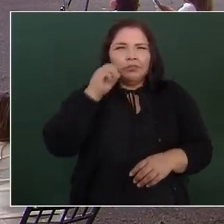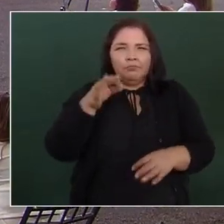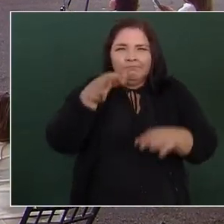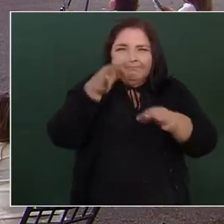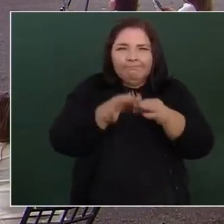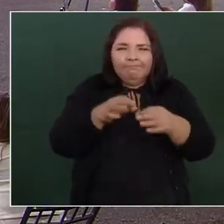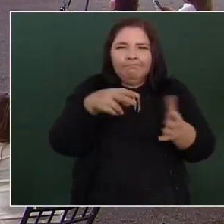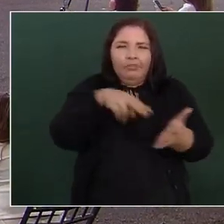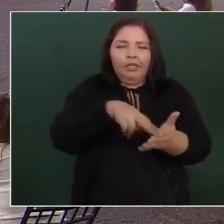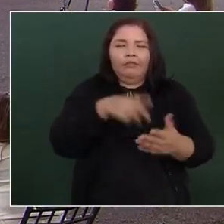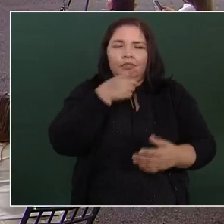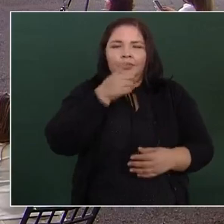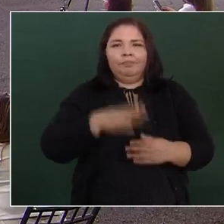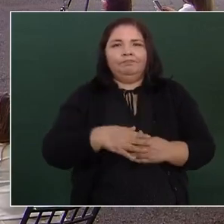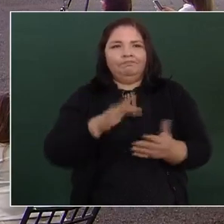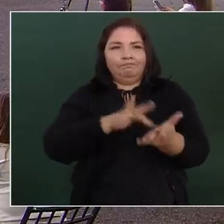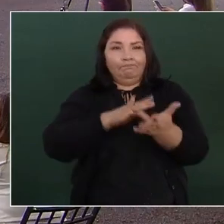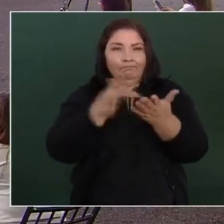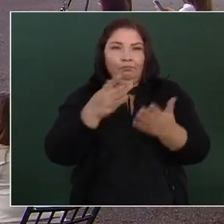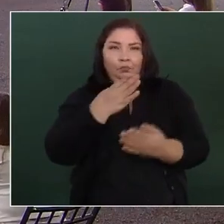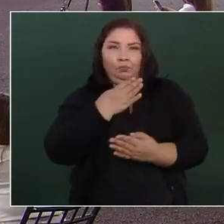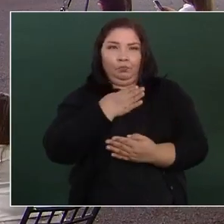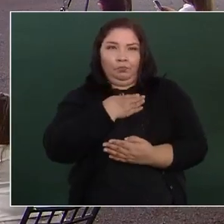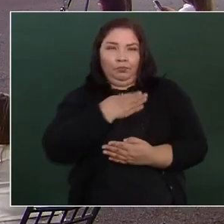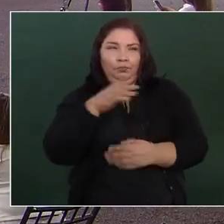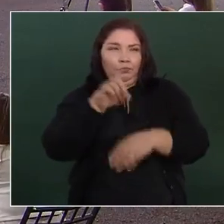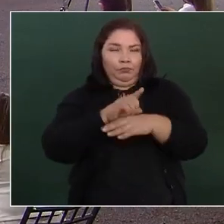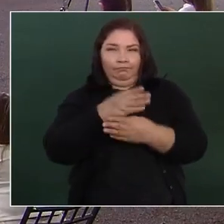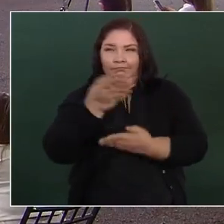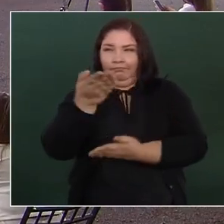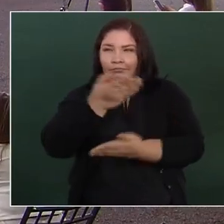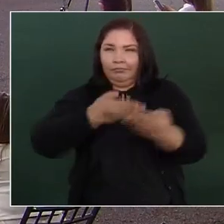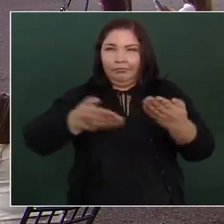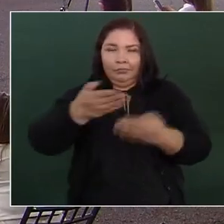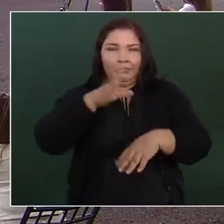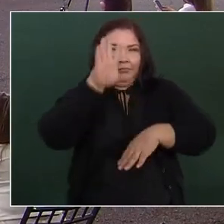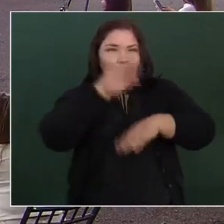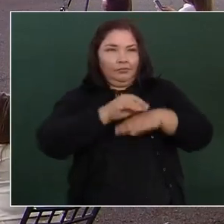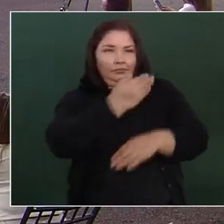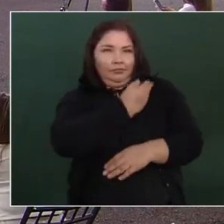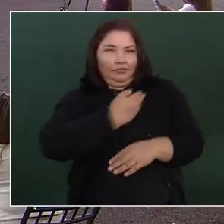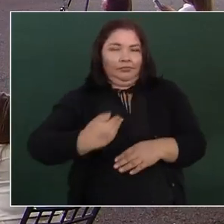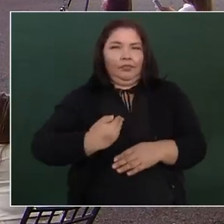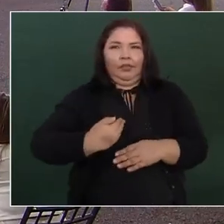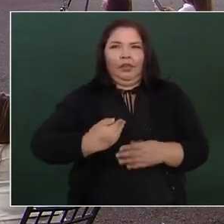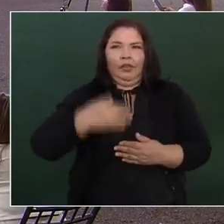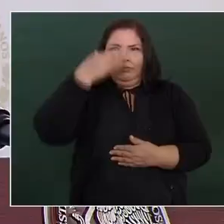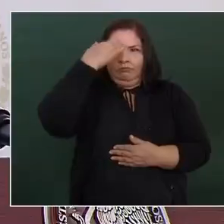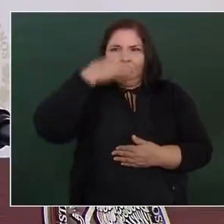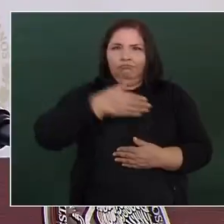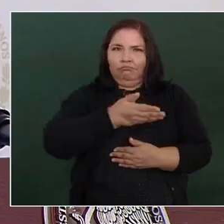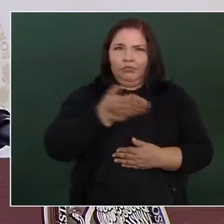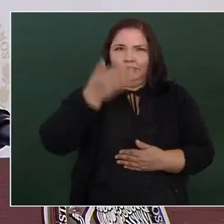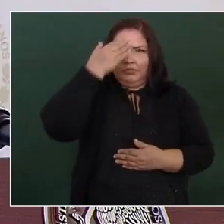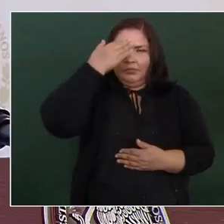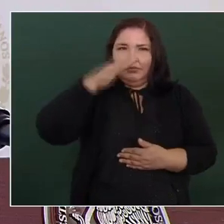Gracias, muy buenos días a todos y a todas, con su permiso, señor presidente. Como ustedes saben, el día de